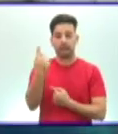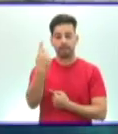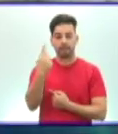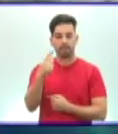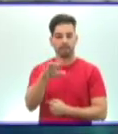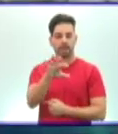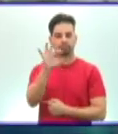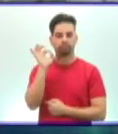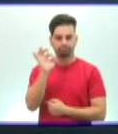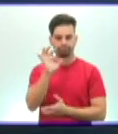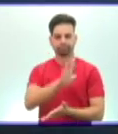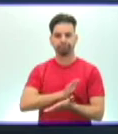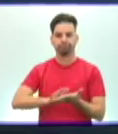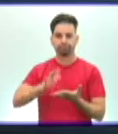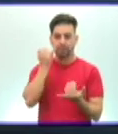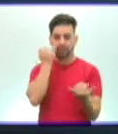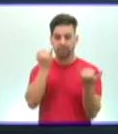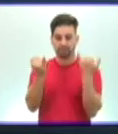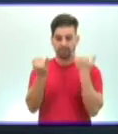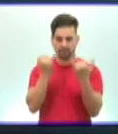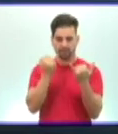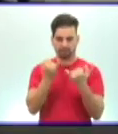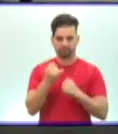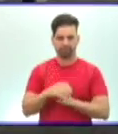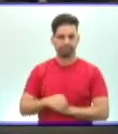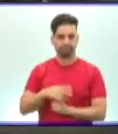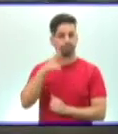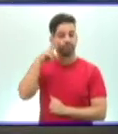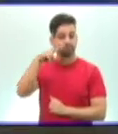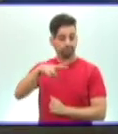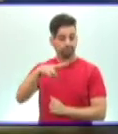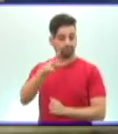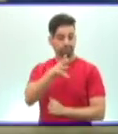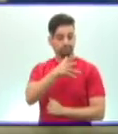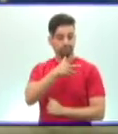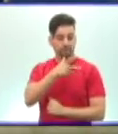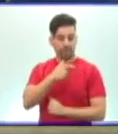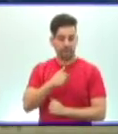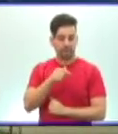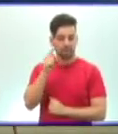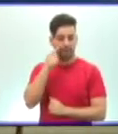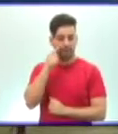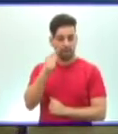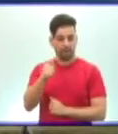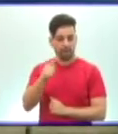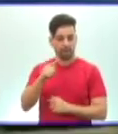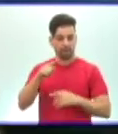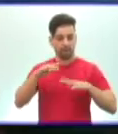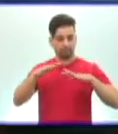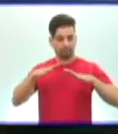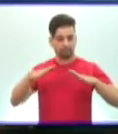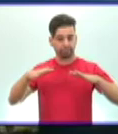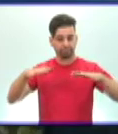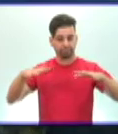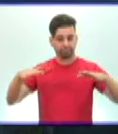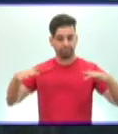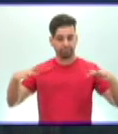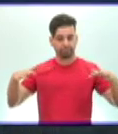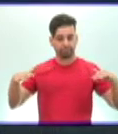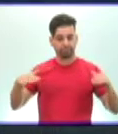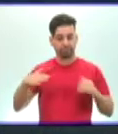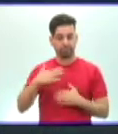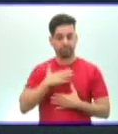identifica. La belleza de estas imágenes, en las que resalta la apacibilidad del mar, cada día se ve